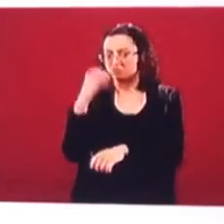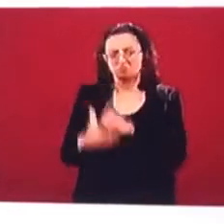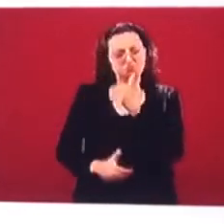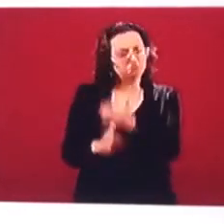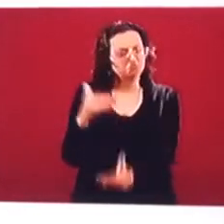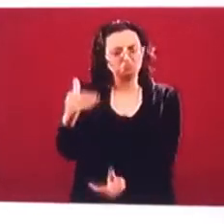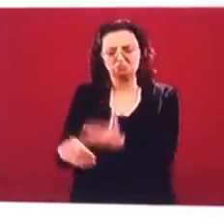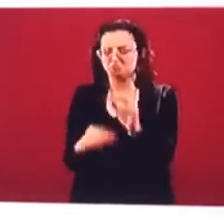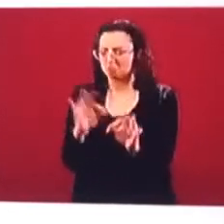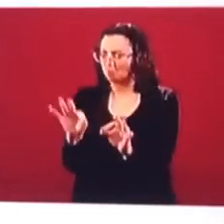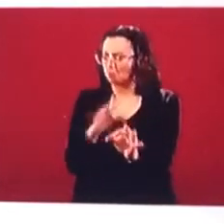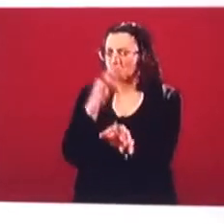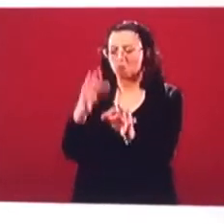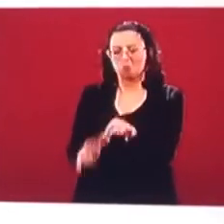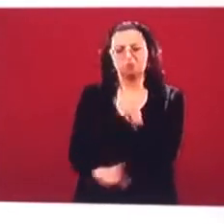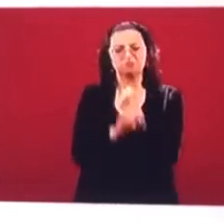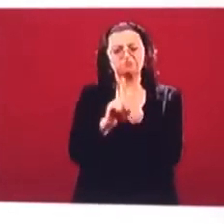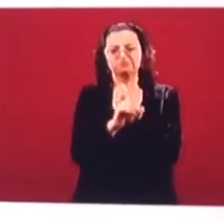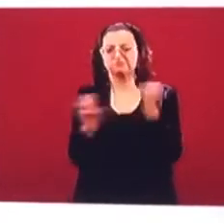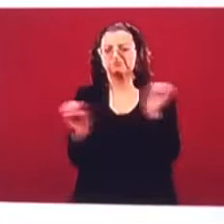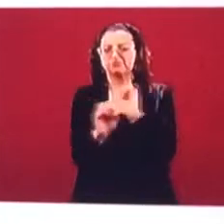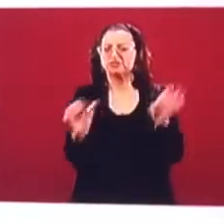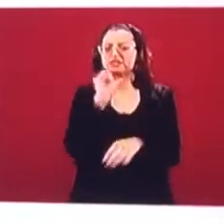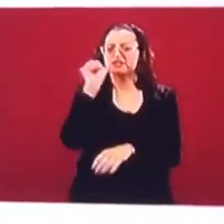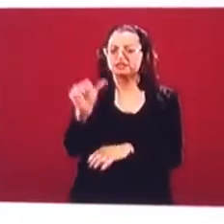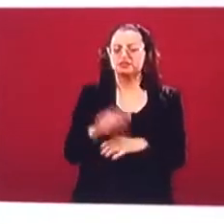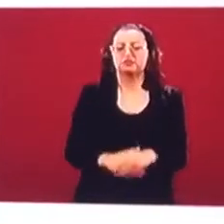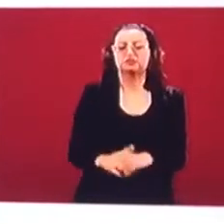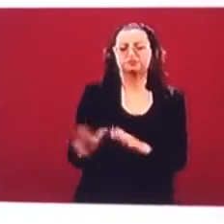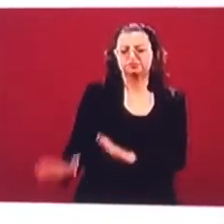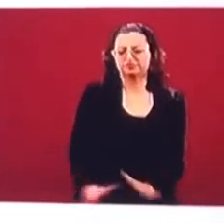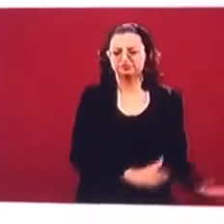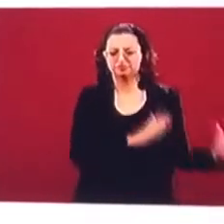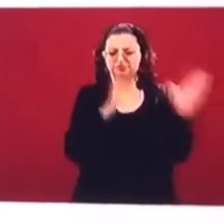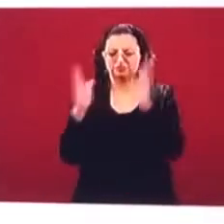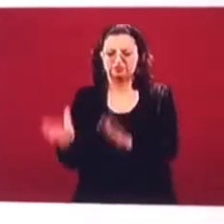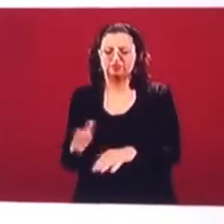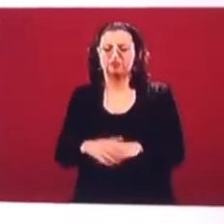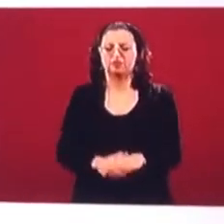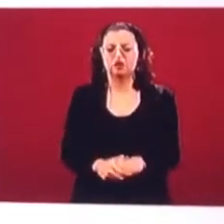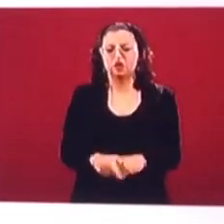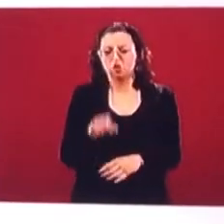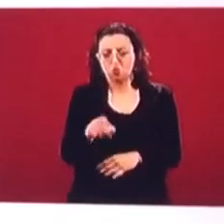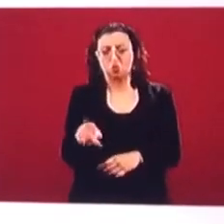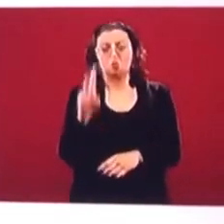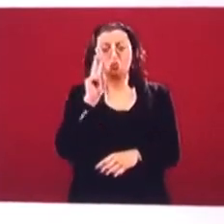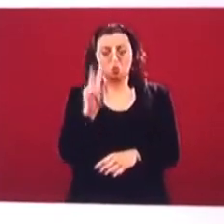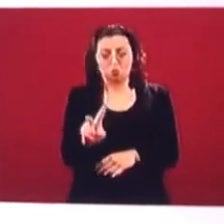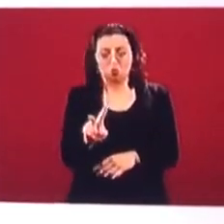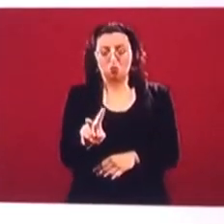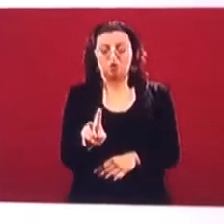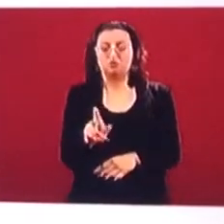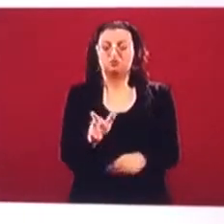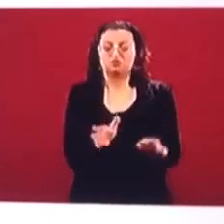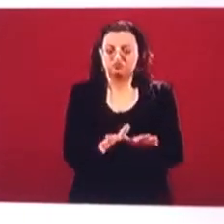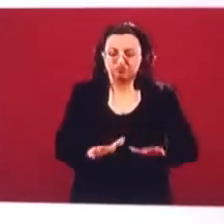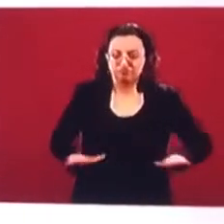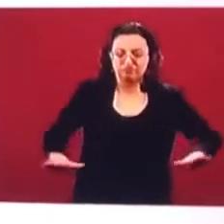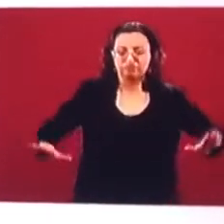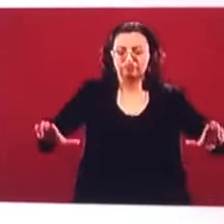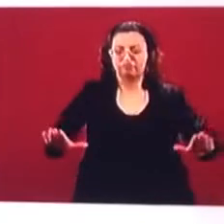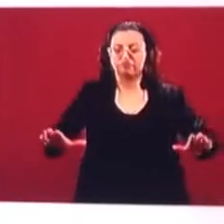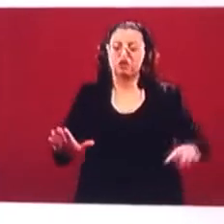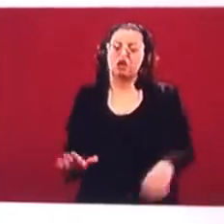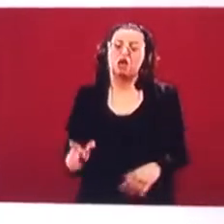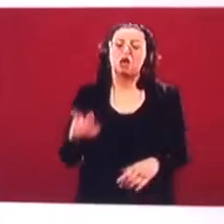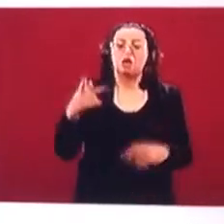con seriedad. Esa es la columna, eso es lo que escribí, eso es lo que llamó la atención, pero estoy seguro que lo que llamó la atención también fue